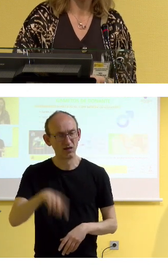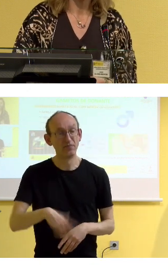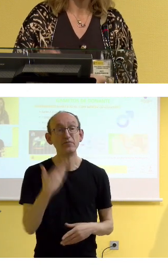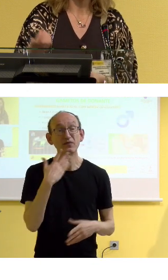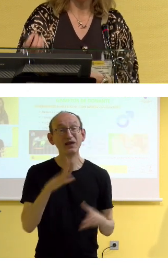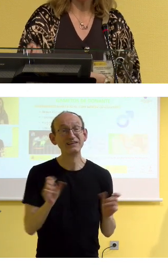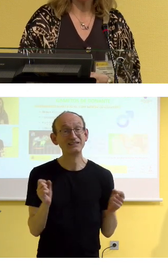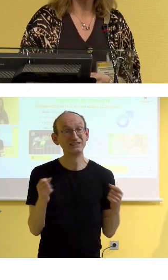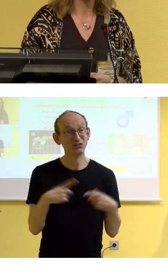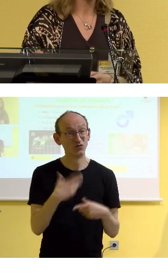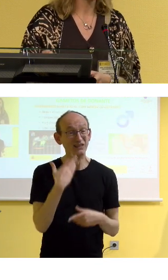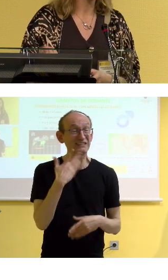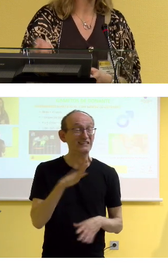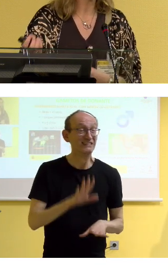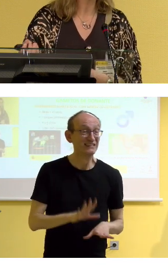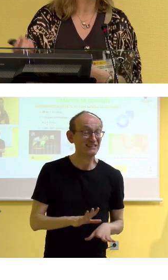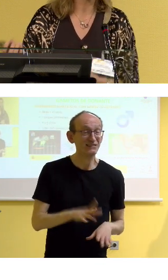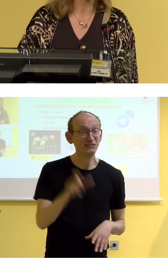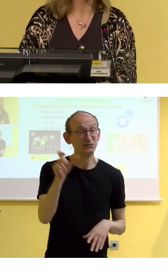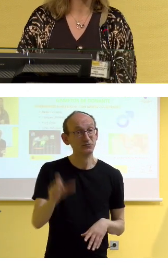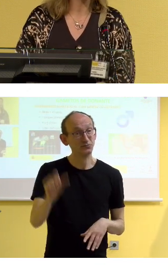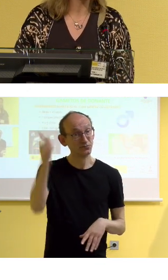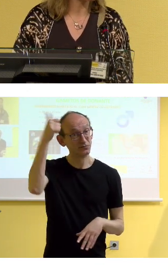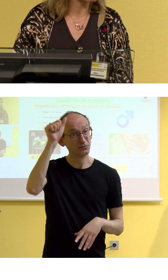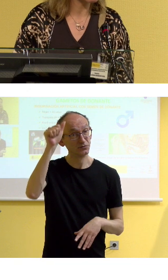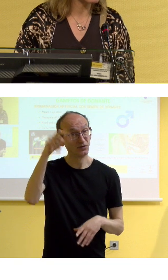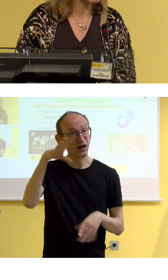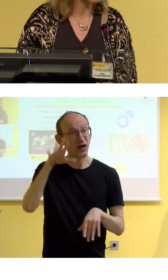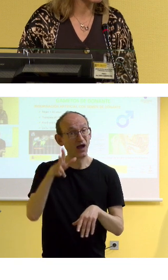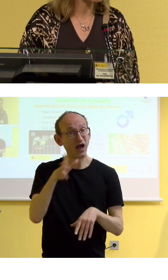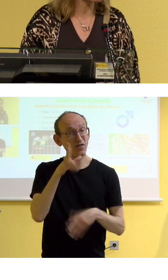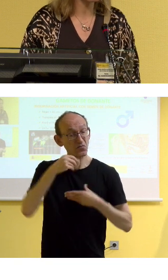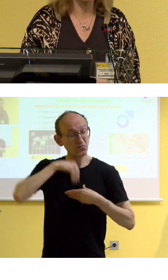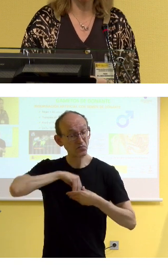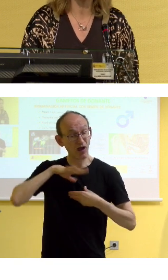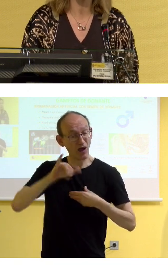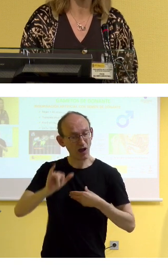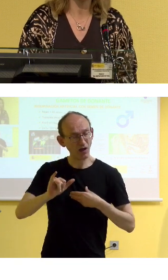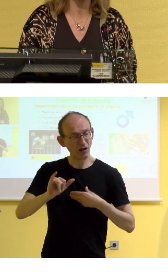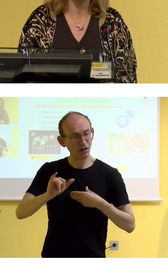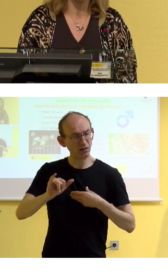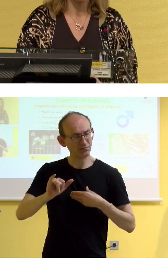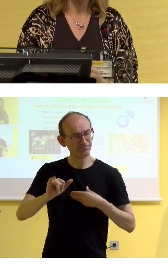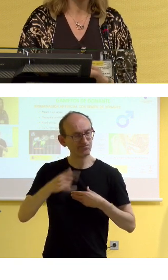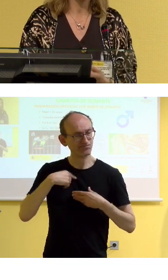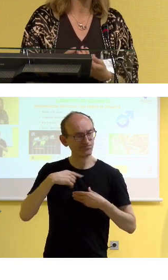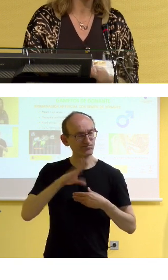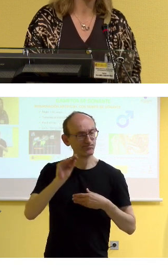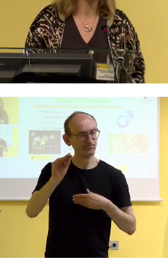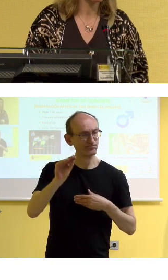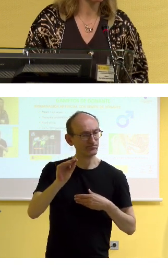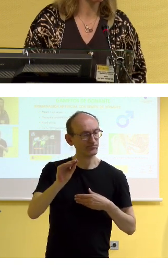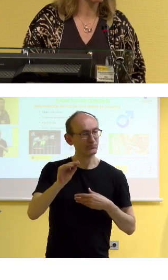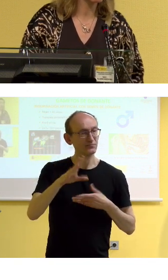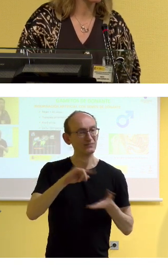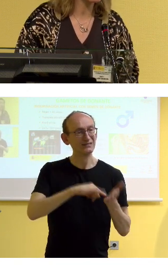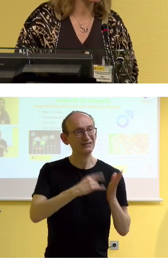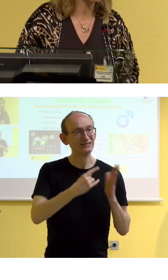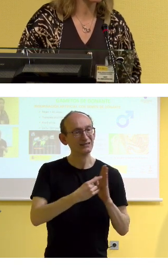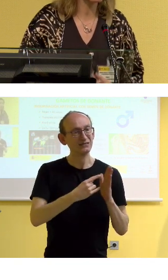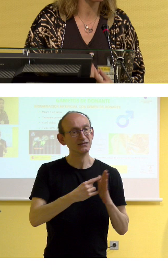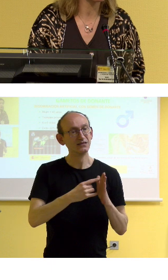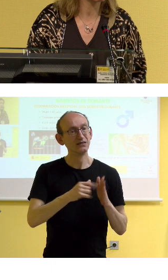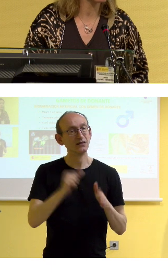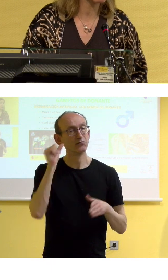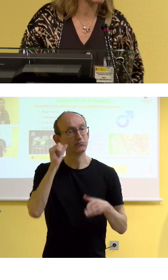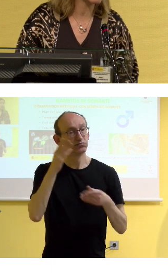Social, en el caso de que el varón sea el portador de la enfermedad de Huntington, lo que podemos plantear es hacer una técnica de reproducción